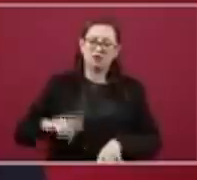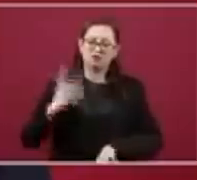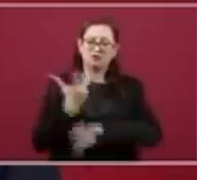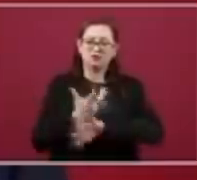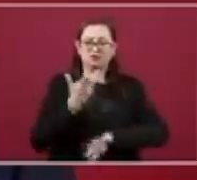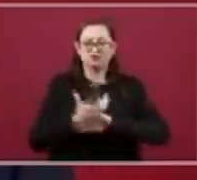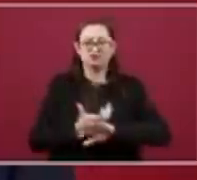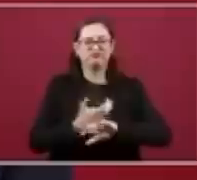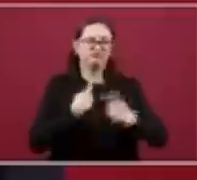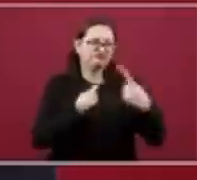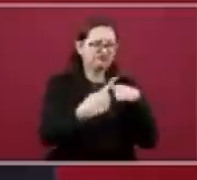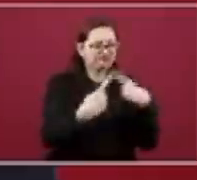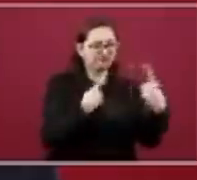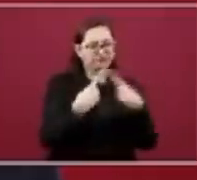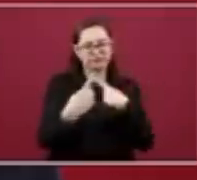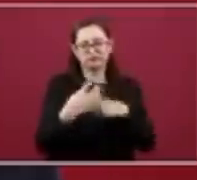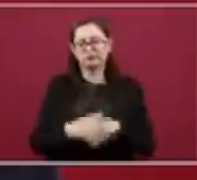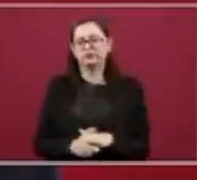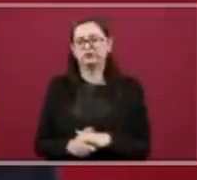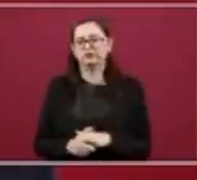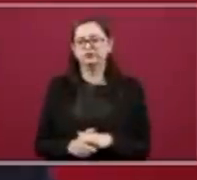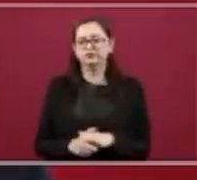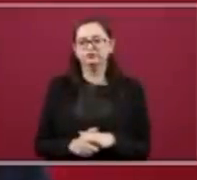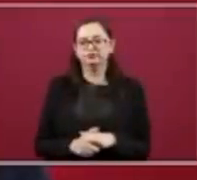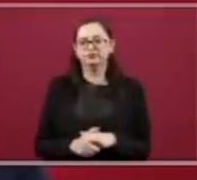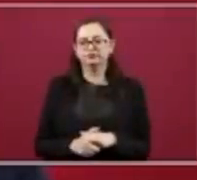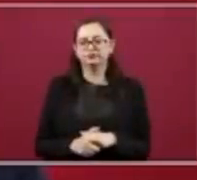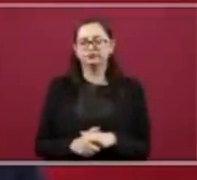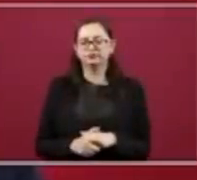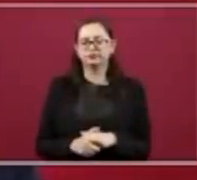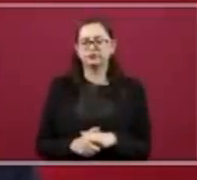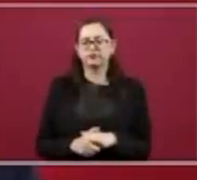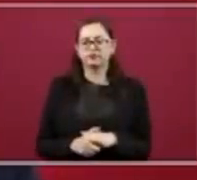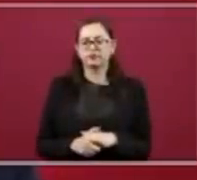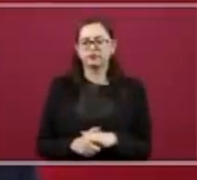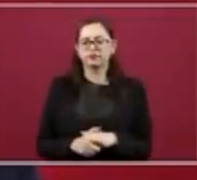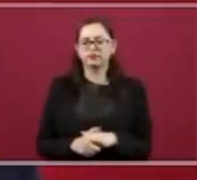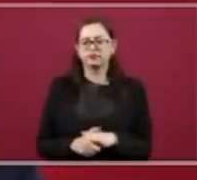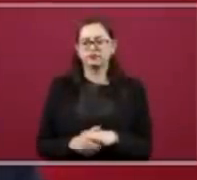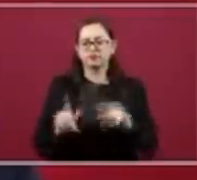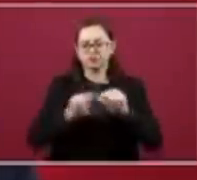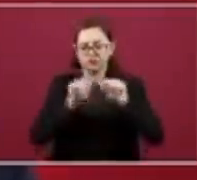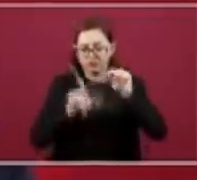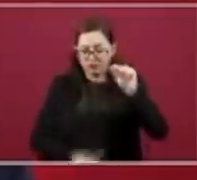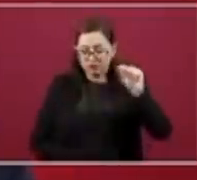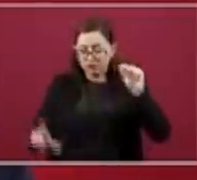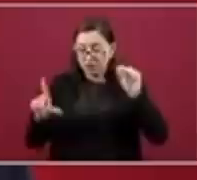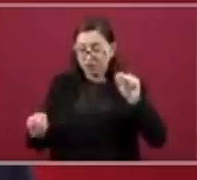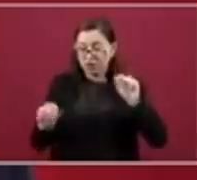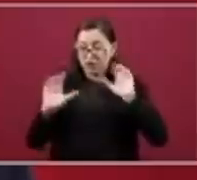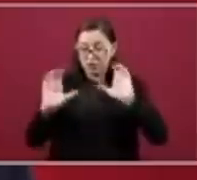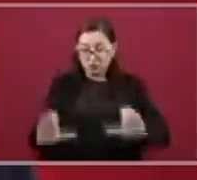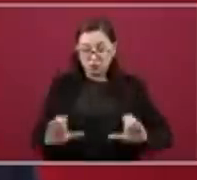El plan de seguridad que se está llevando a cabo en el país